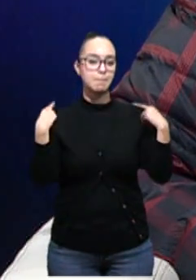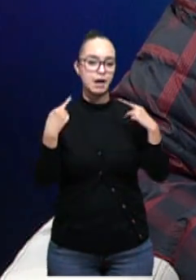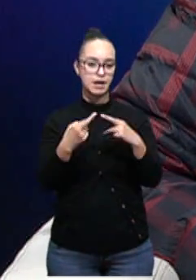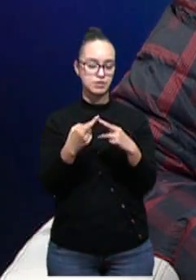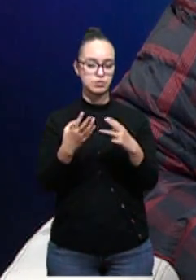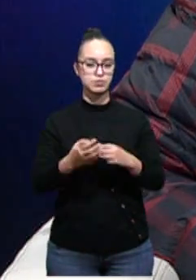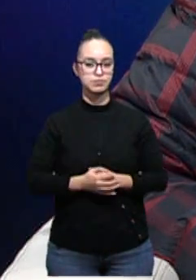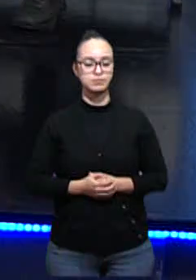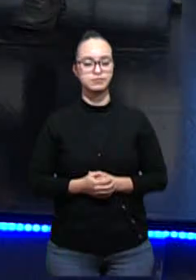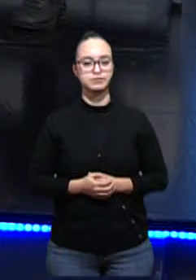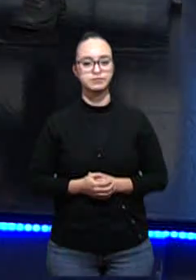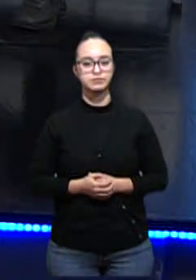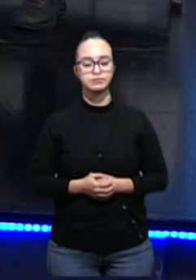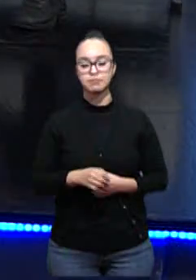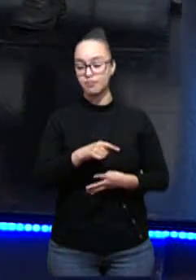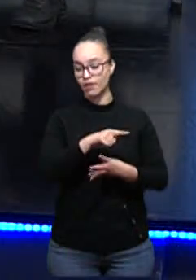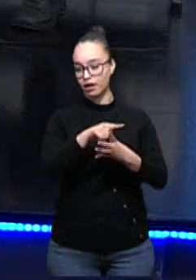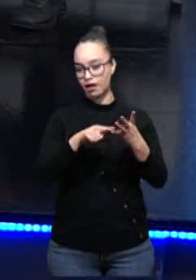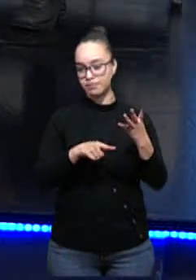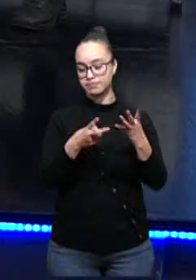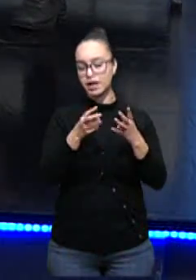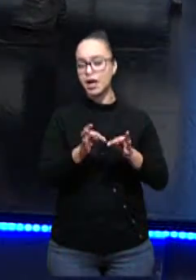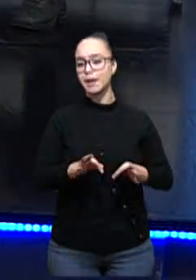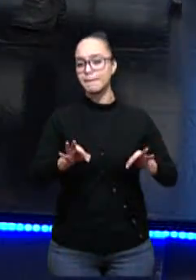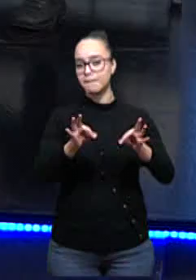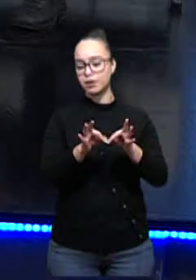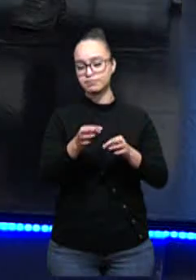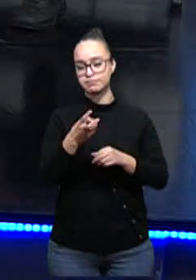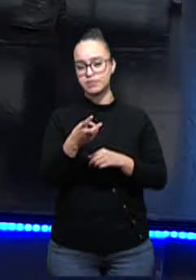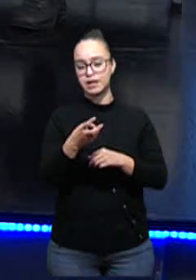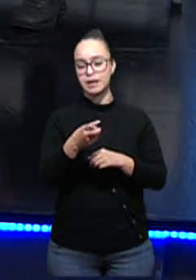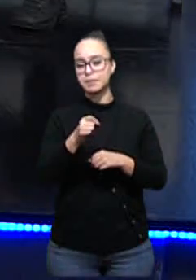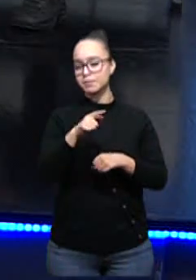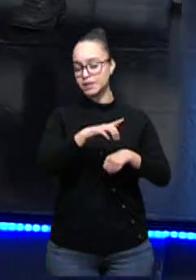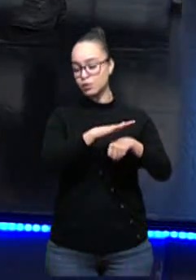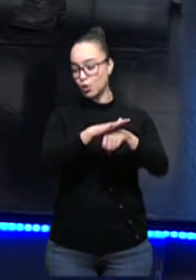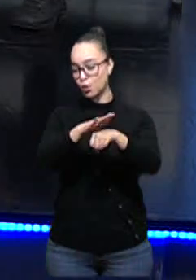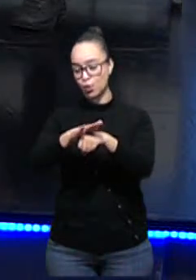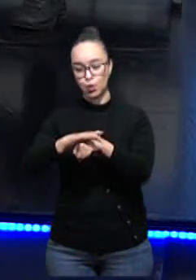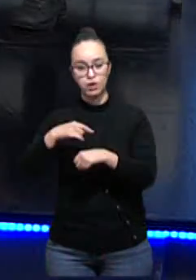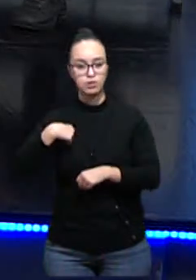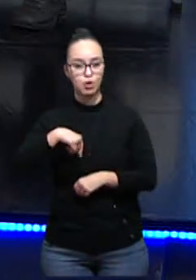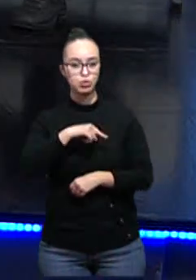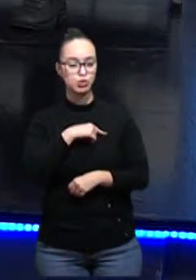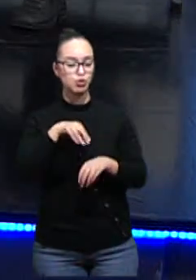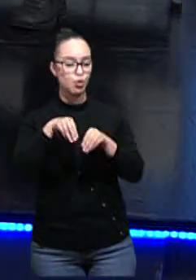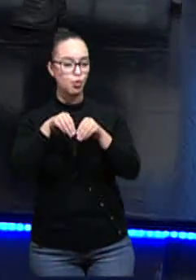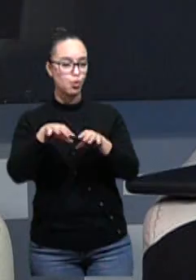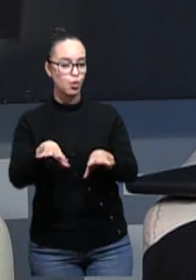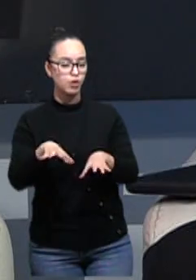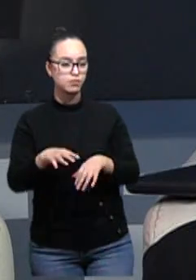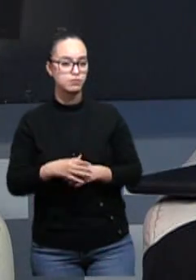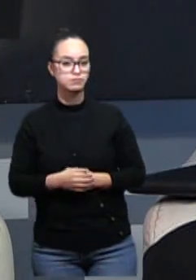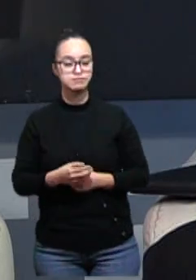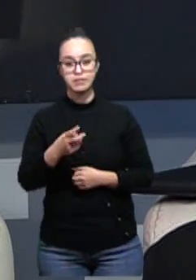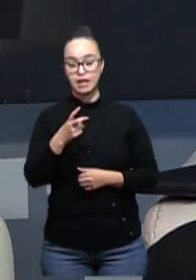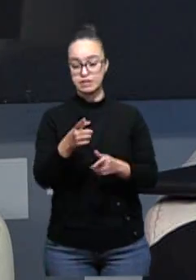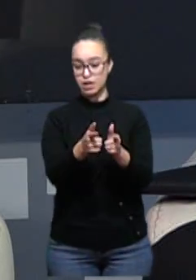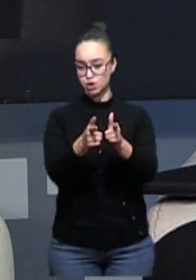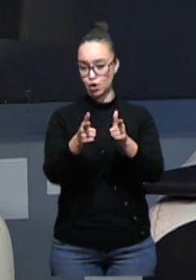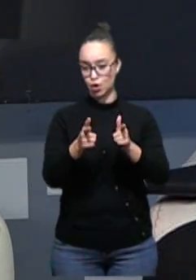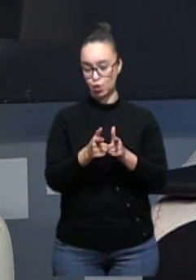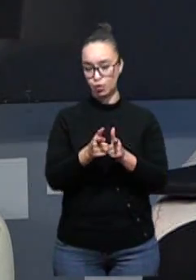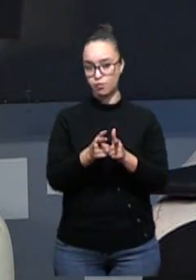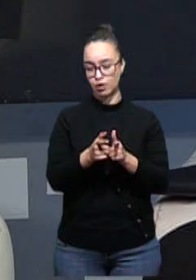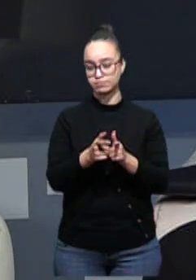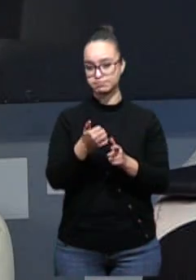educación. Entonces, en este esquema que te digo de la convocatoria que acabamos de generar y que este grupo de coordinación